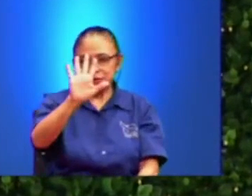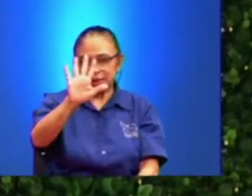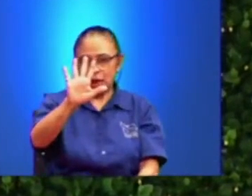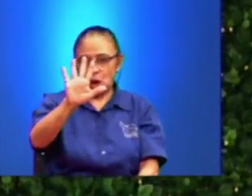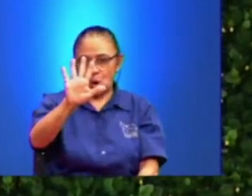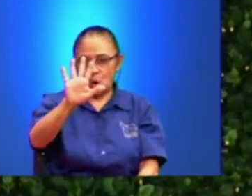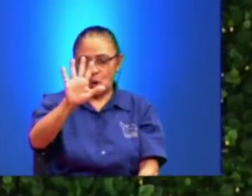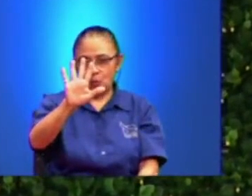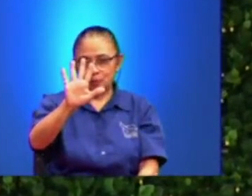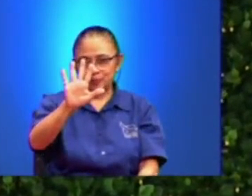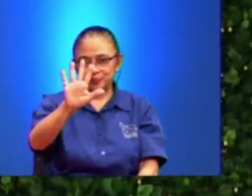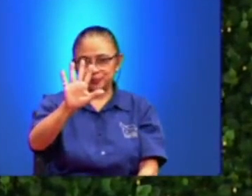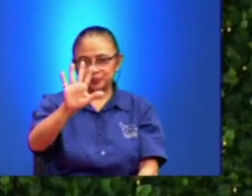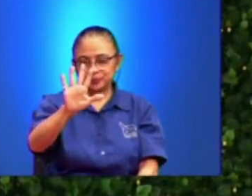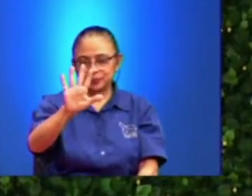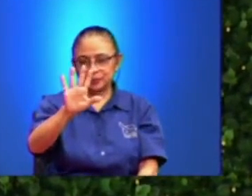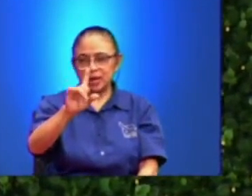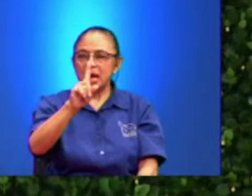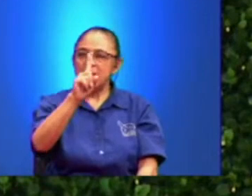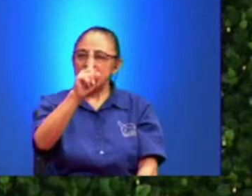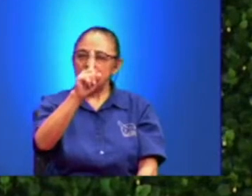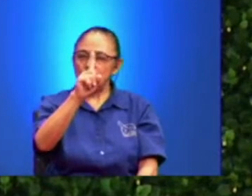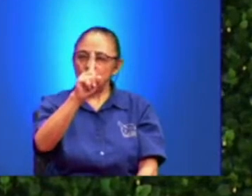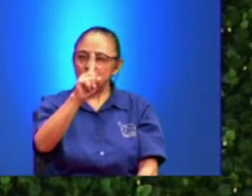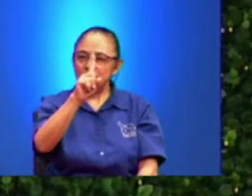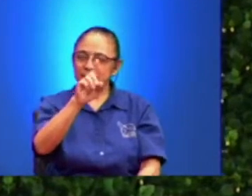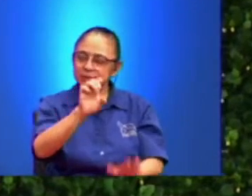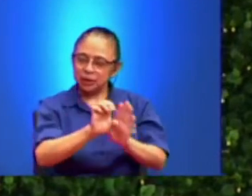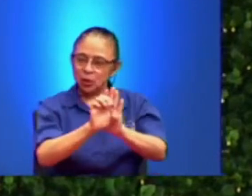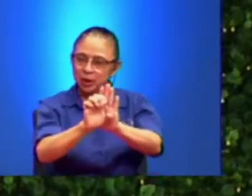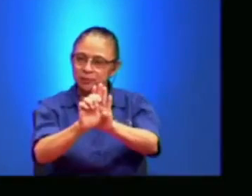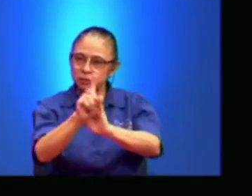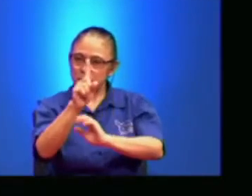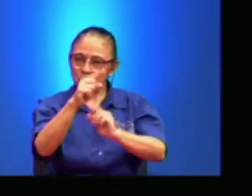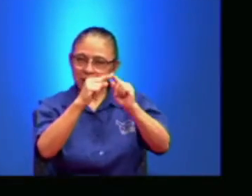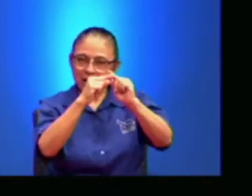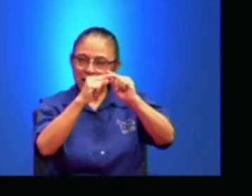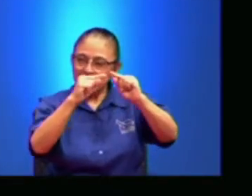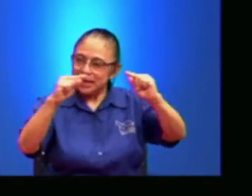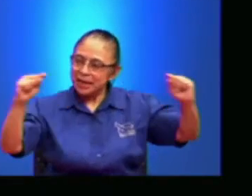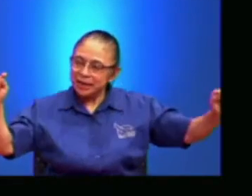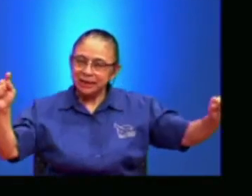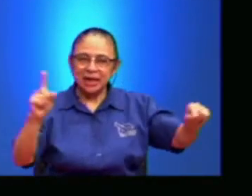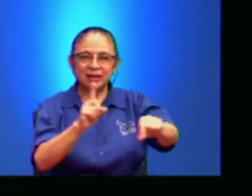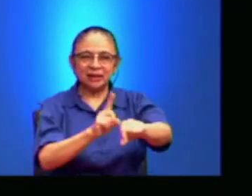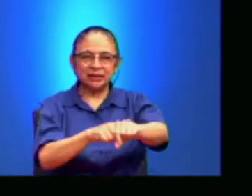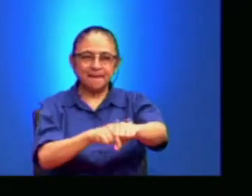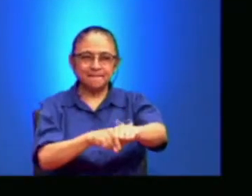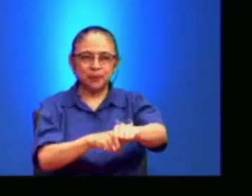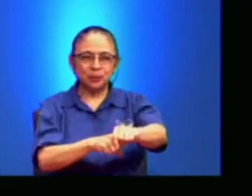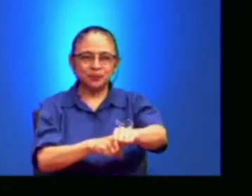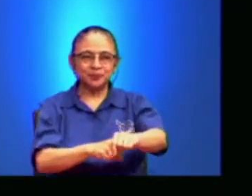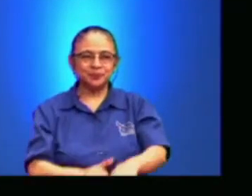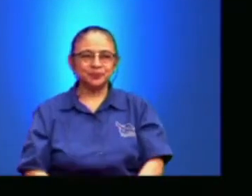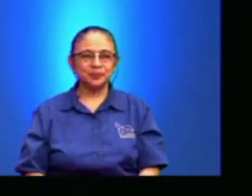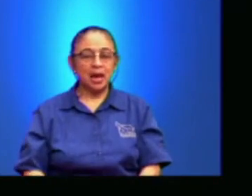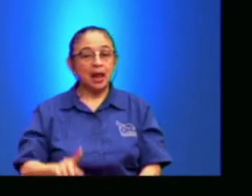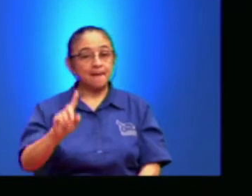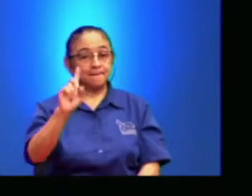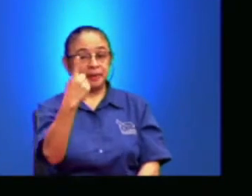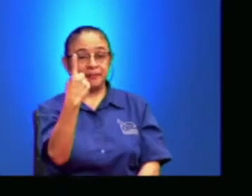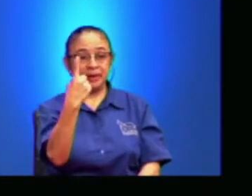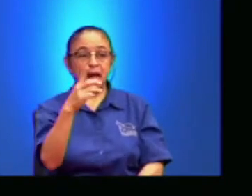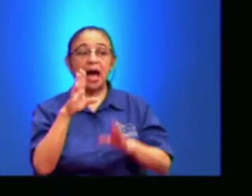estadios en una línea de tiempo que espero que se logre ver si se mira bien digamos el primer